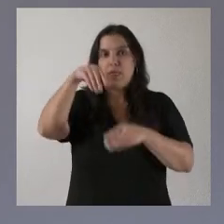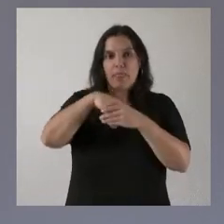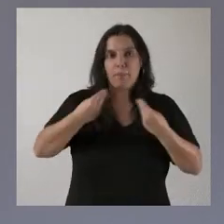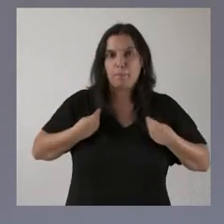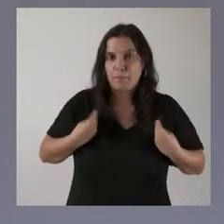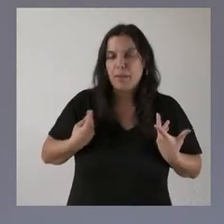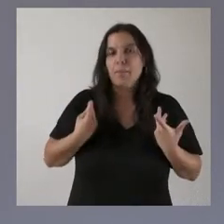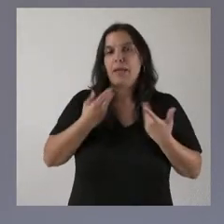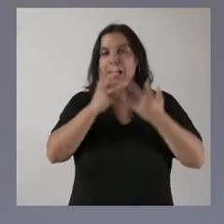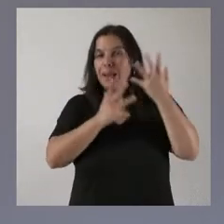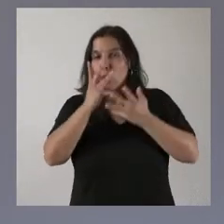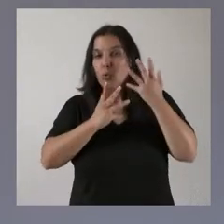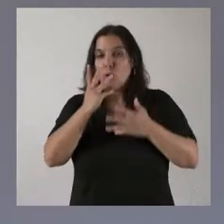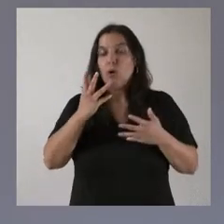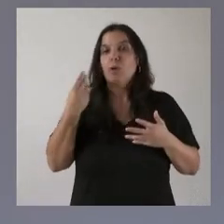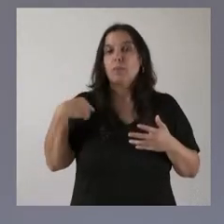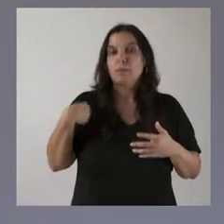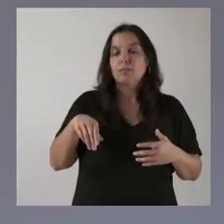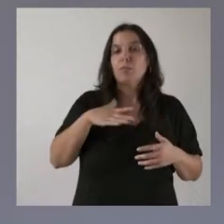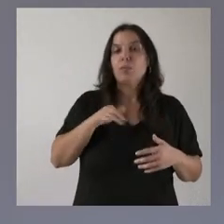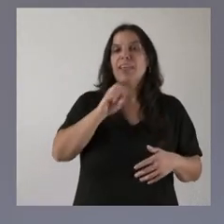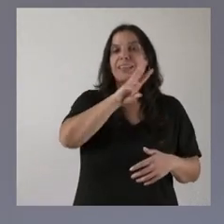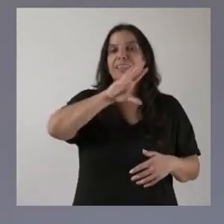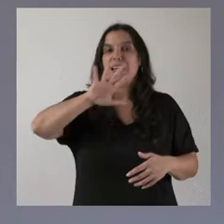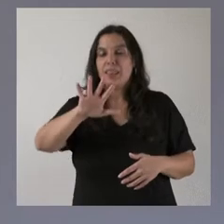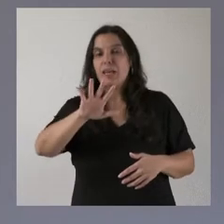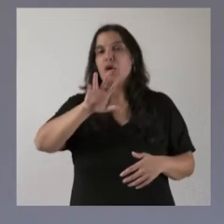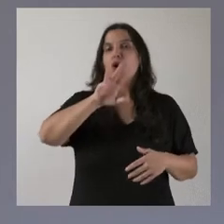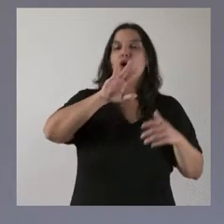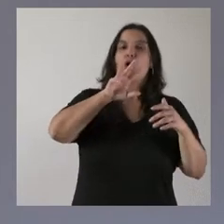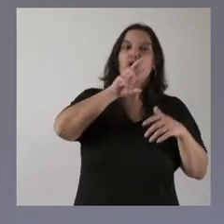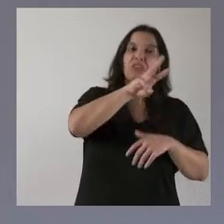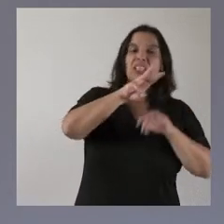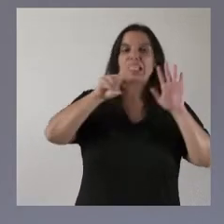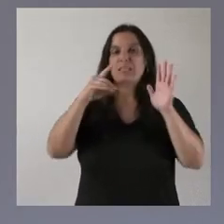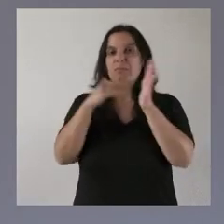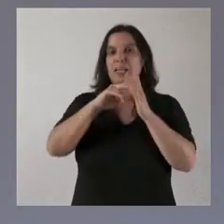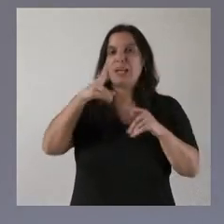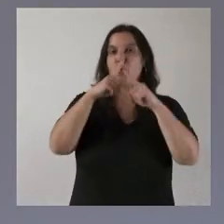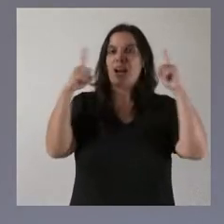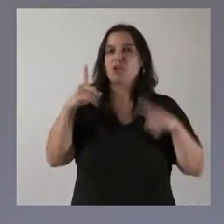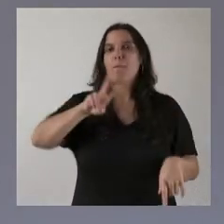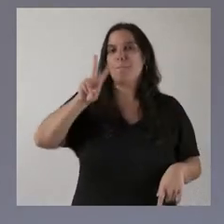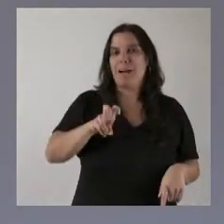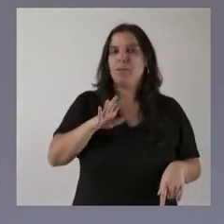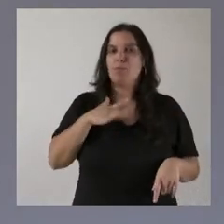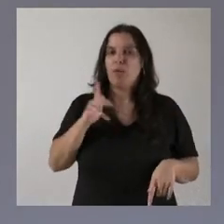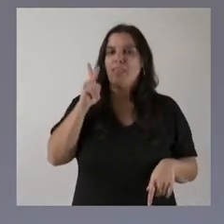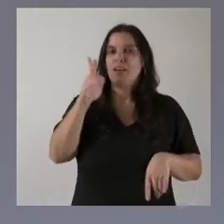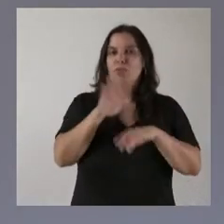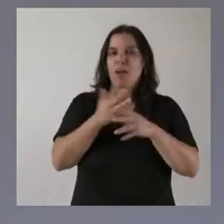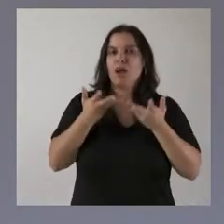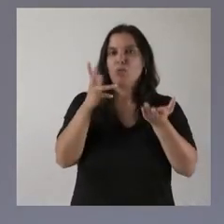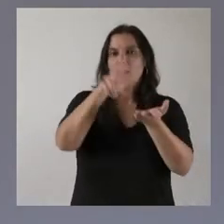que convivan en el hogar de 35 36.000 euros el objetivo que pretende la junta de Castilla y león